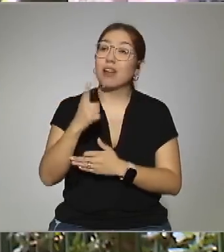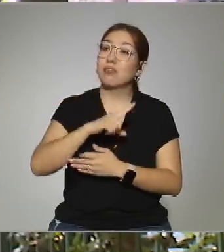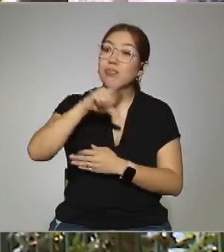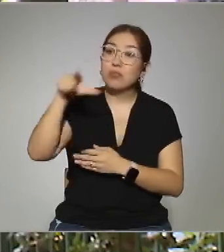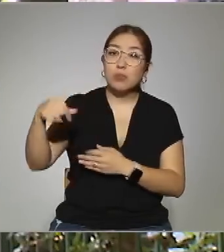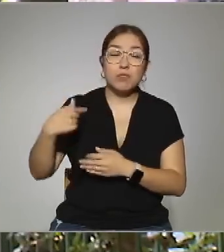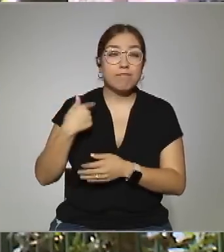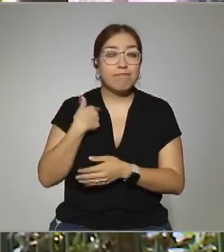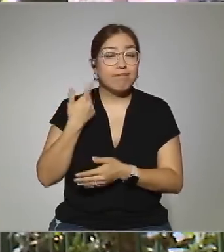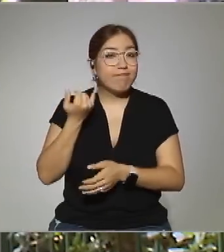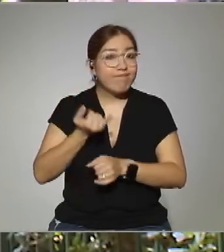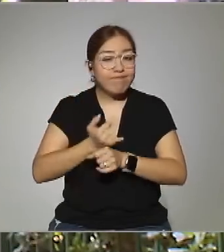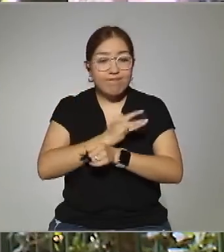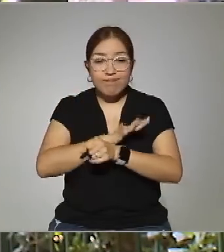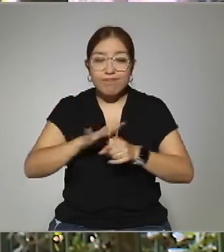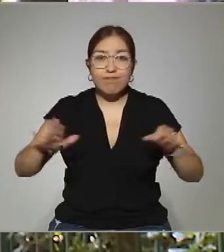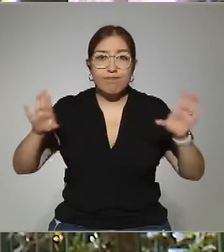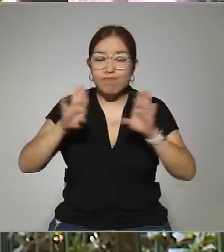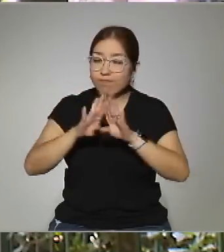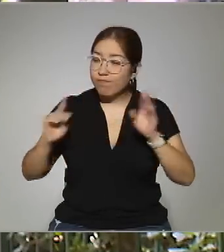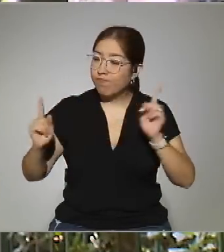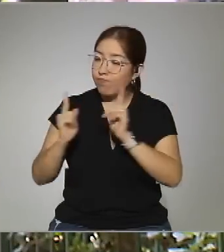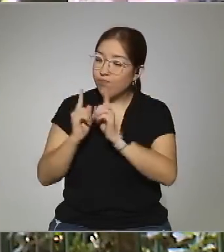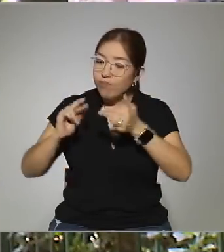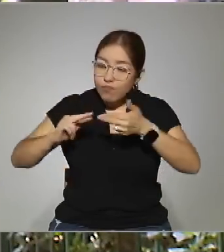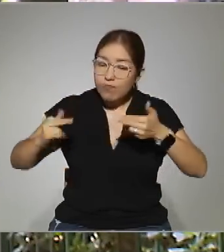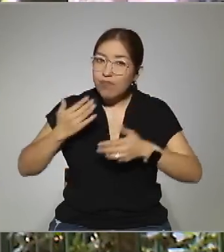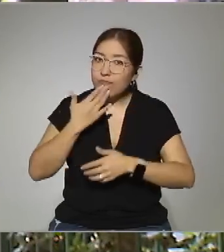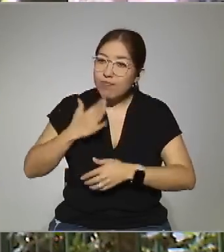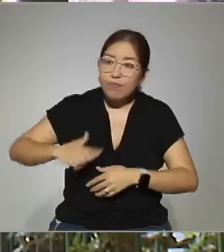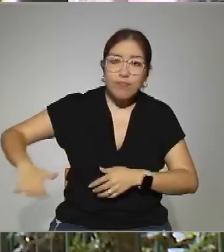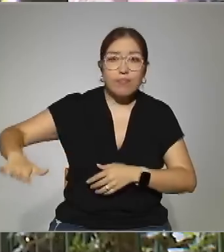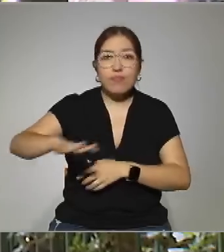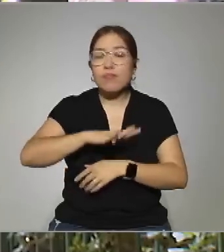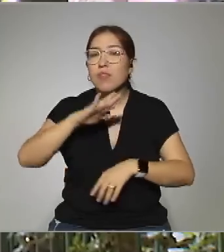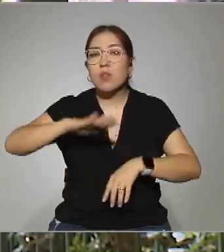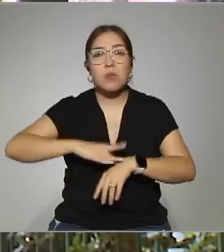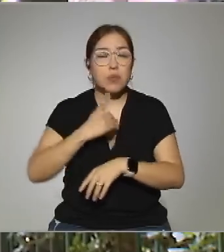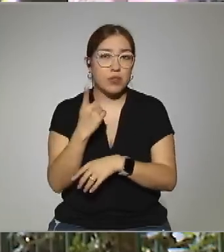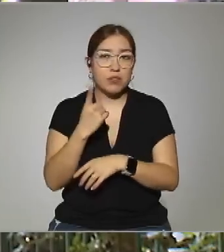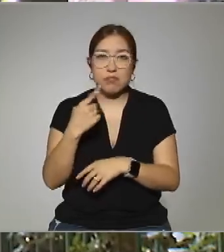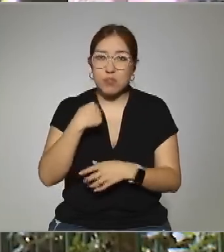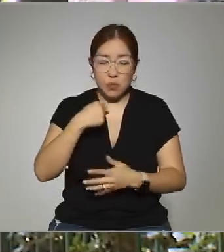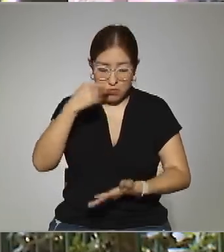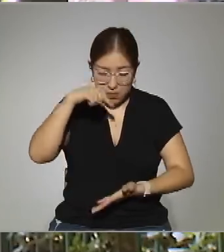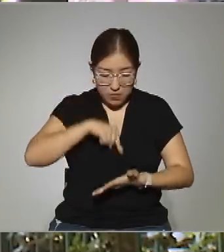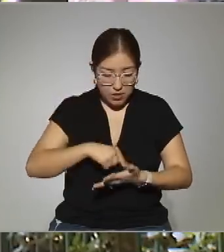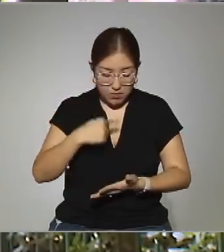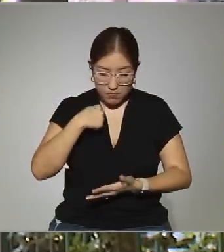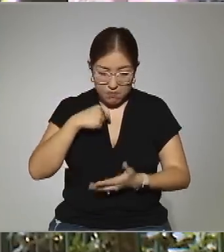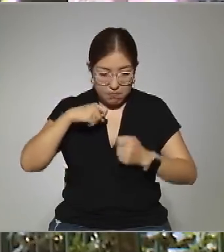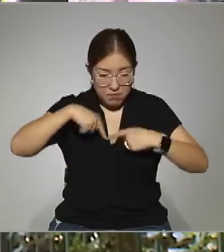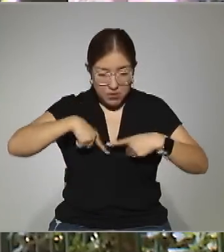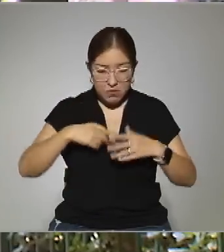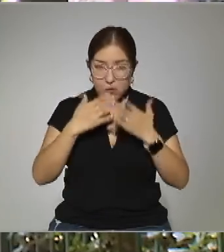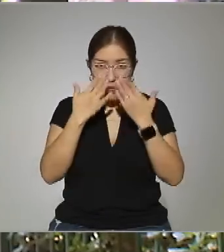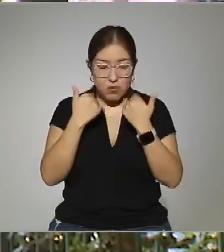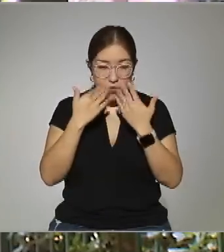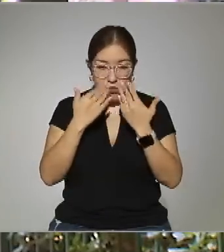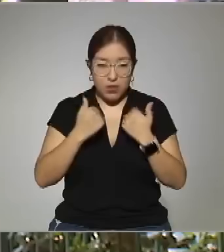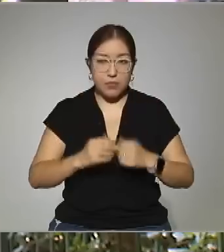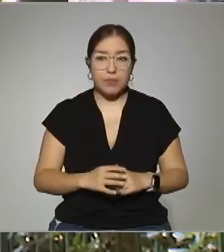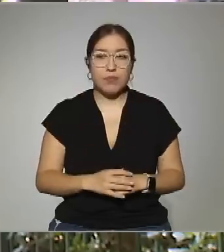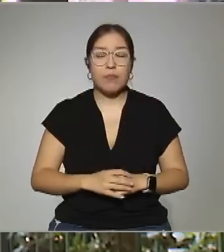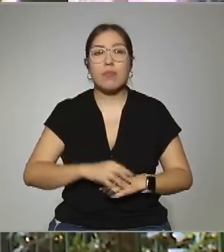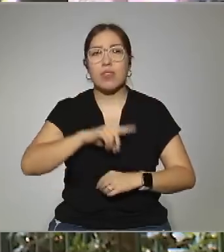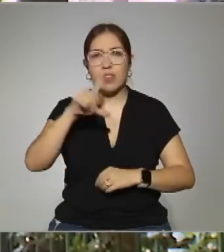impide relacionarme de una forma saludable con mi entorno, porque no creo en mí mismo. Entonces se manifiesta